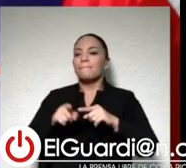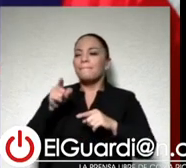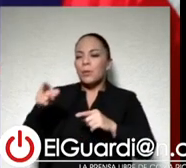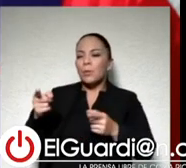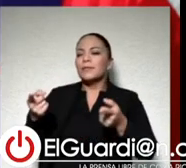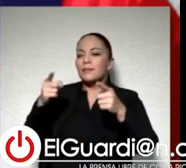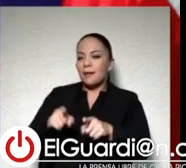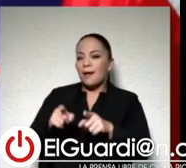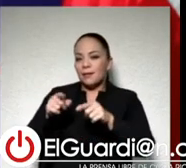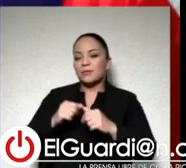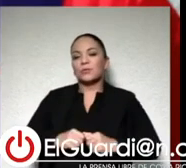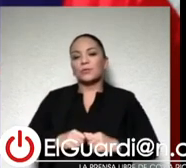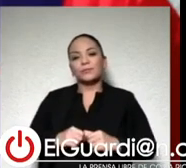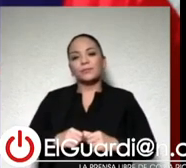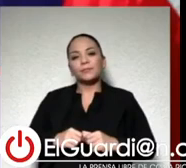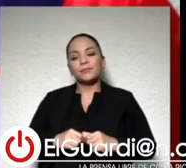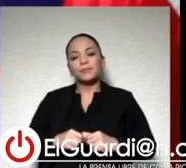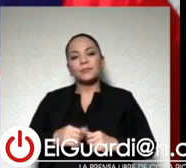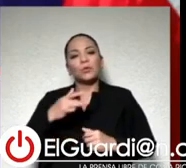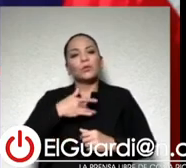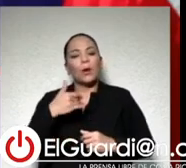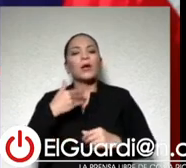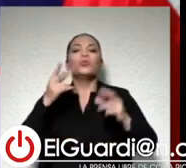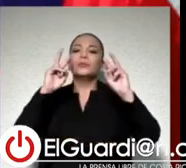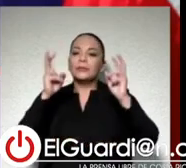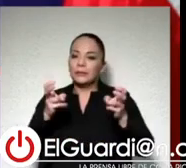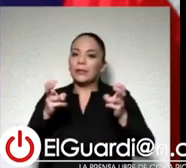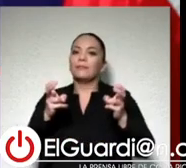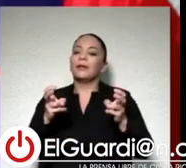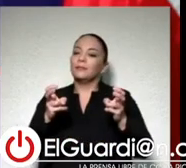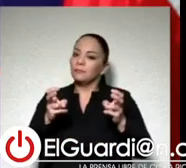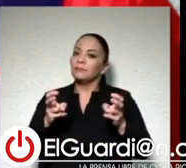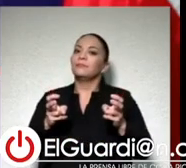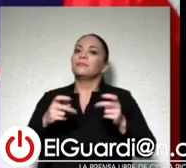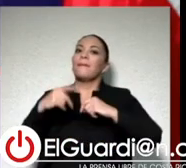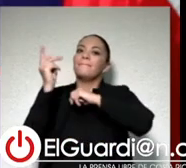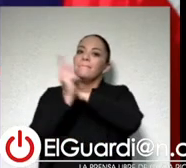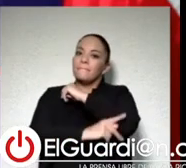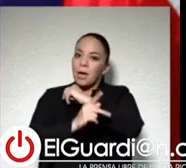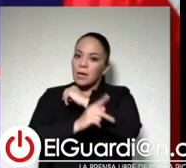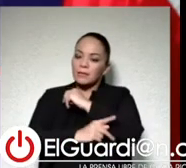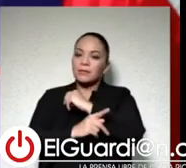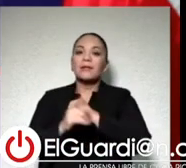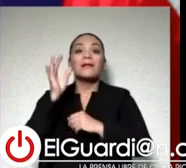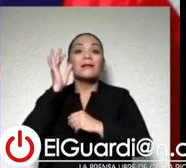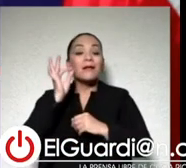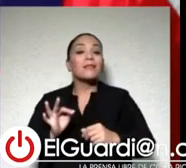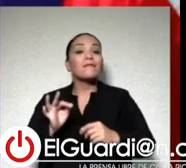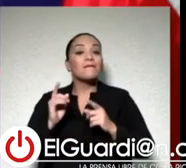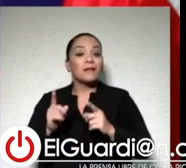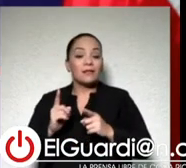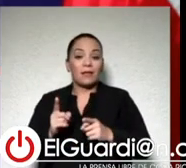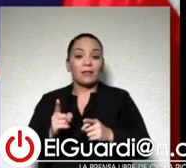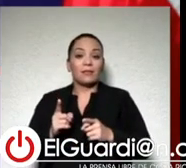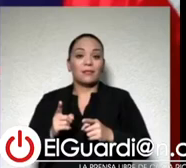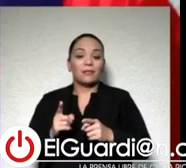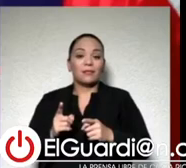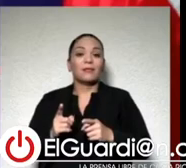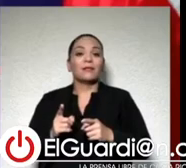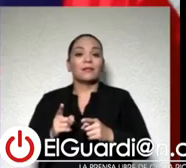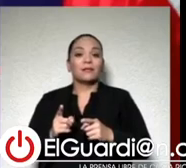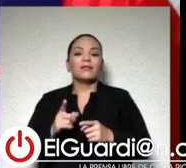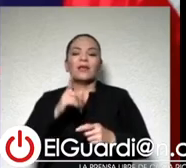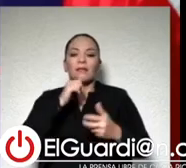lo que hay es un tema nacional de la credibilidad que han perdido 3 medios